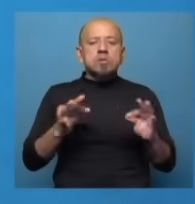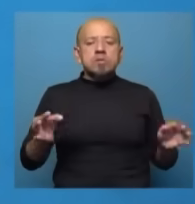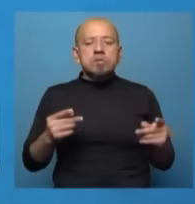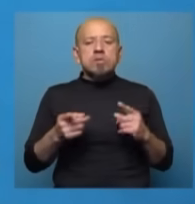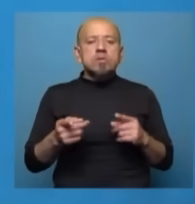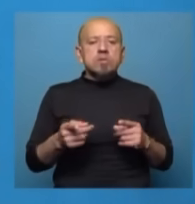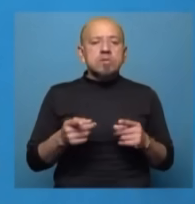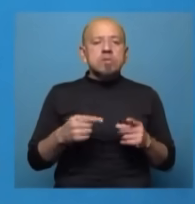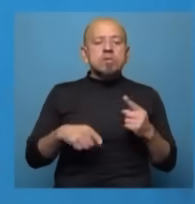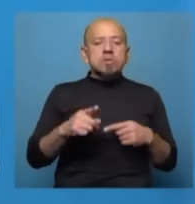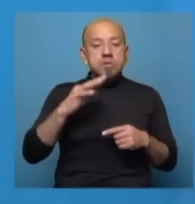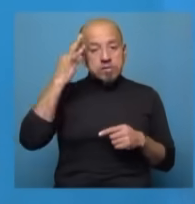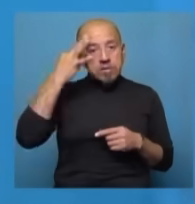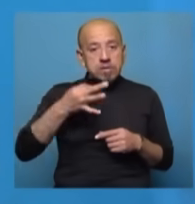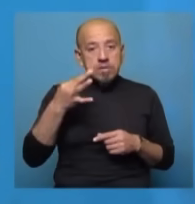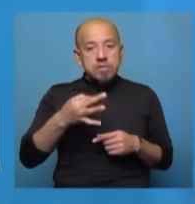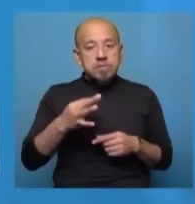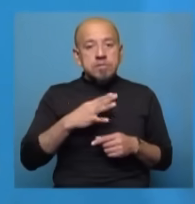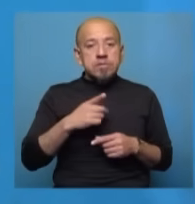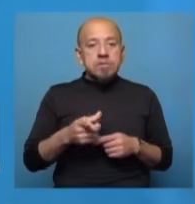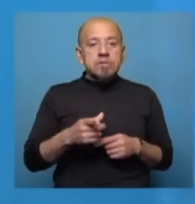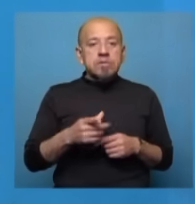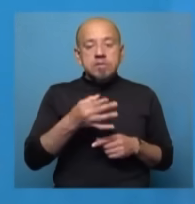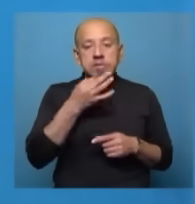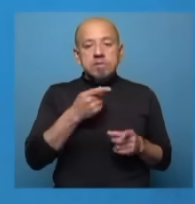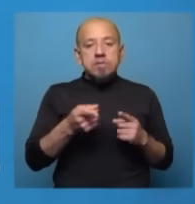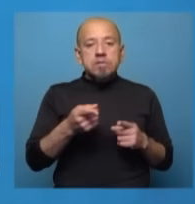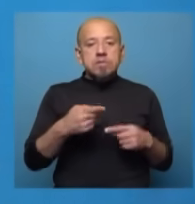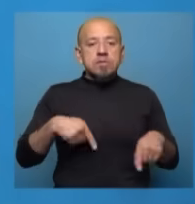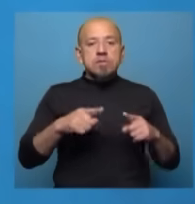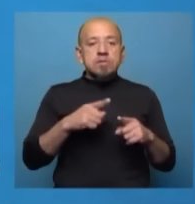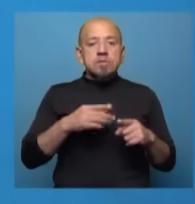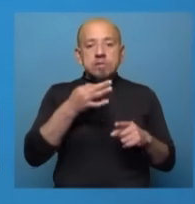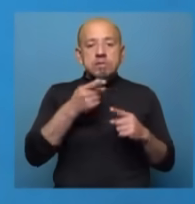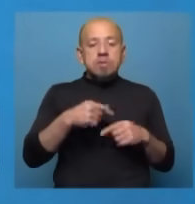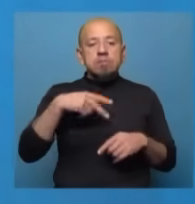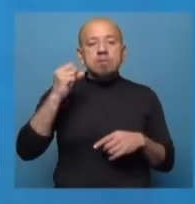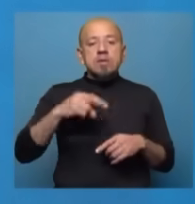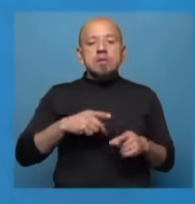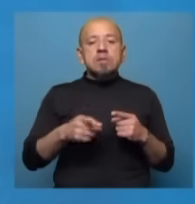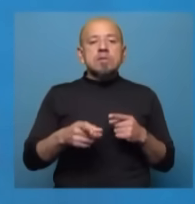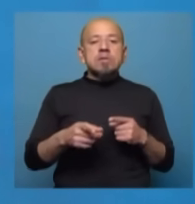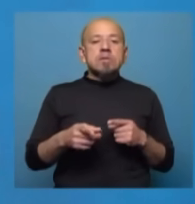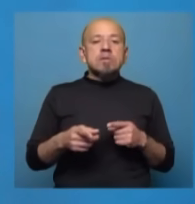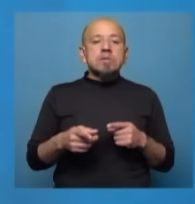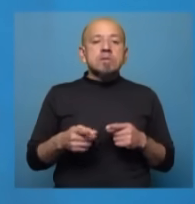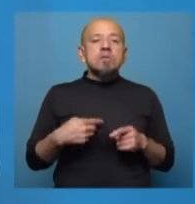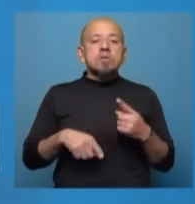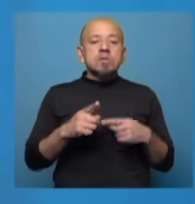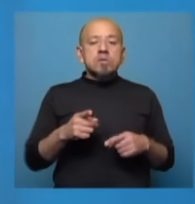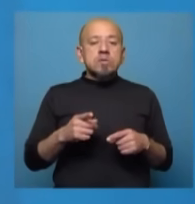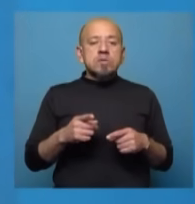litigación en realidad cabe decir que es se descubrió el plan y al